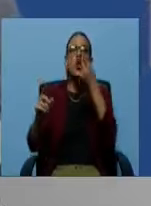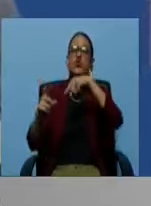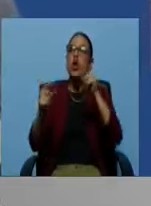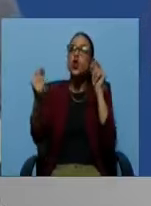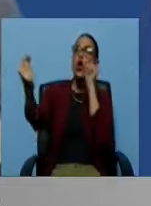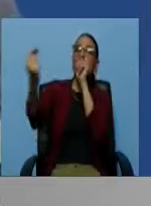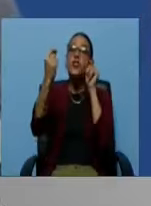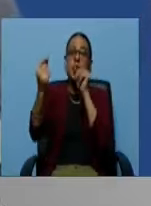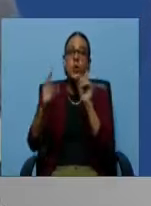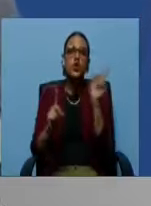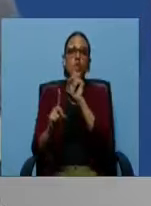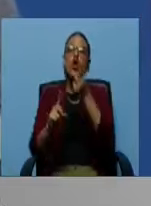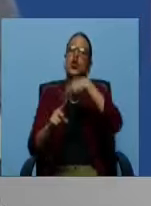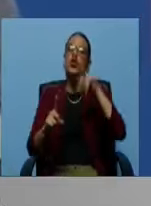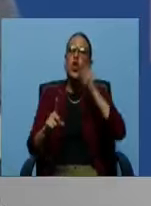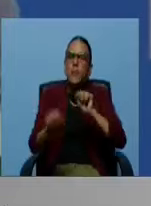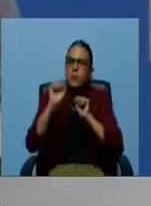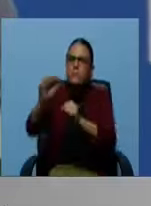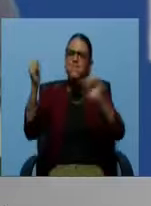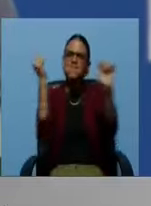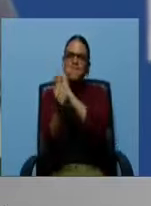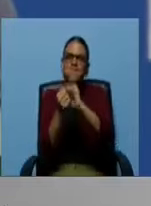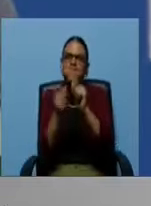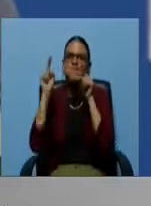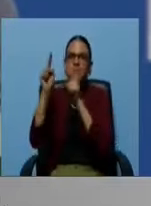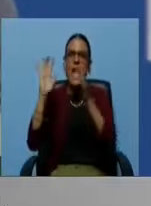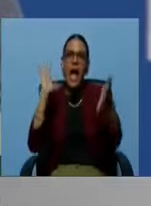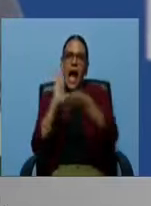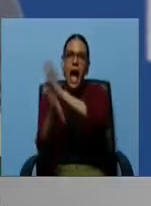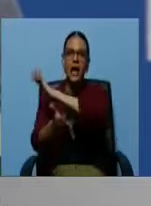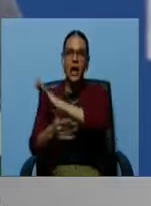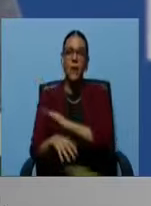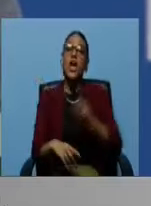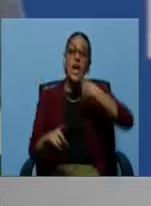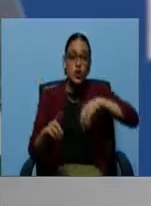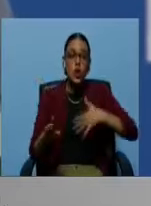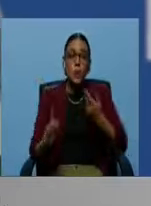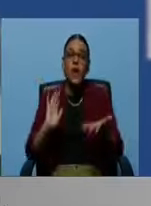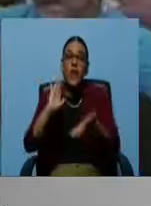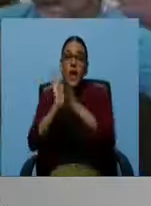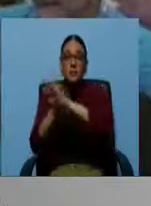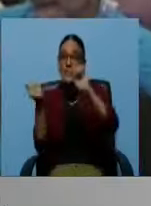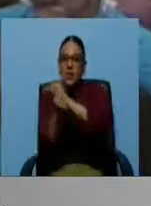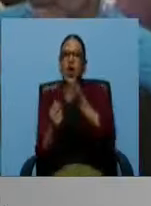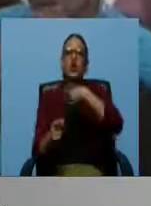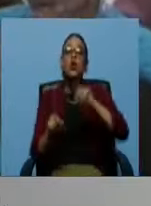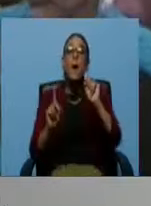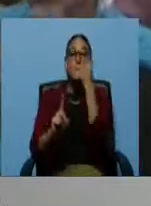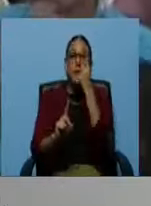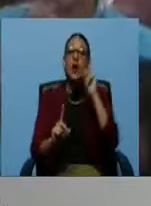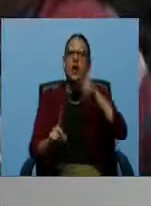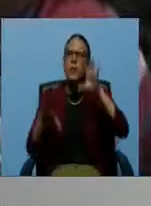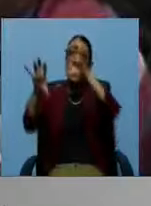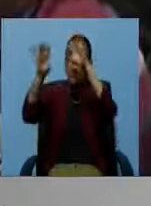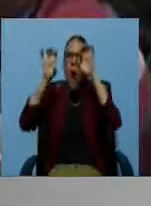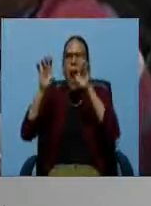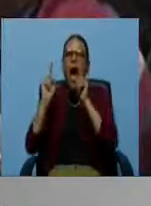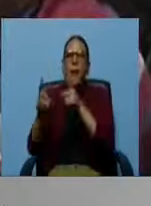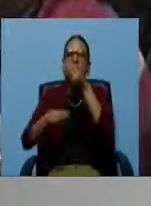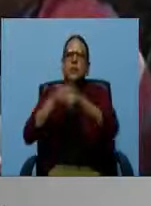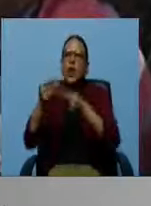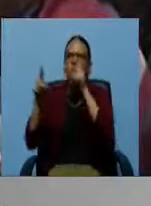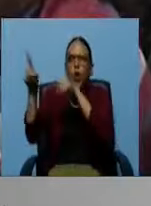al fascismo se lo destruye. Y para poder destruirlo hay que comprenderlo. Muchas gracias, compañeros.